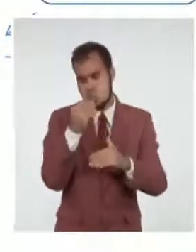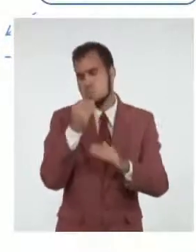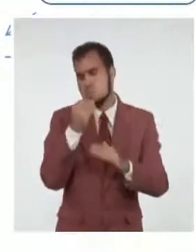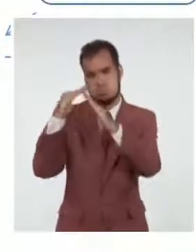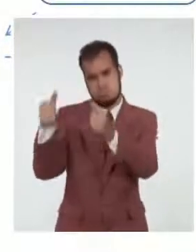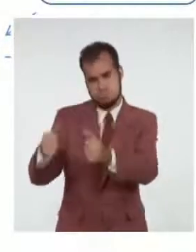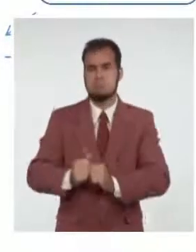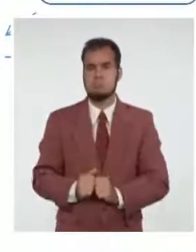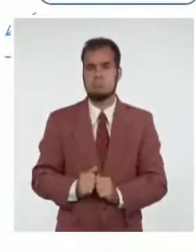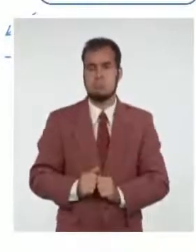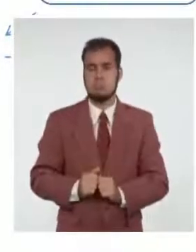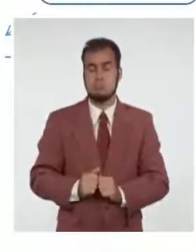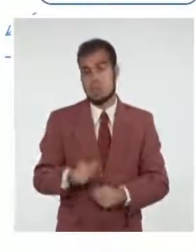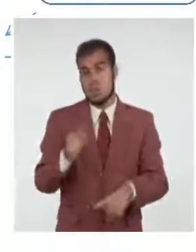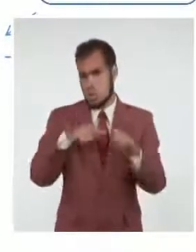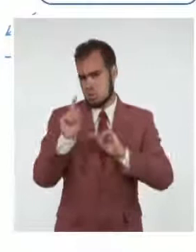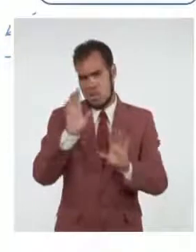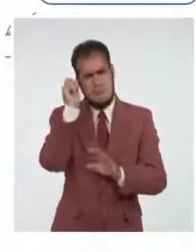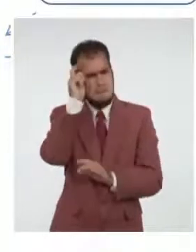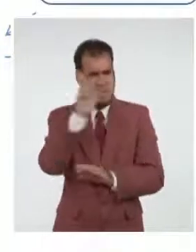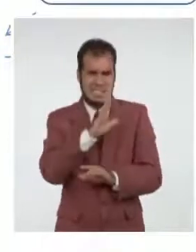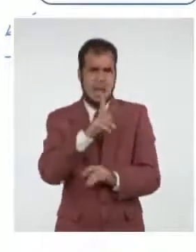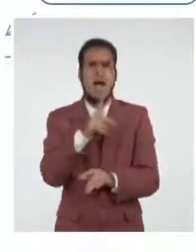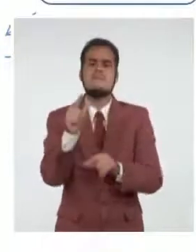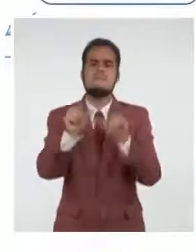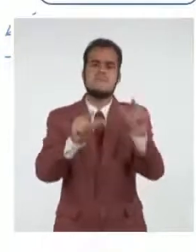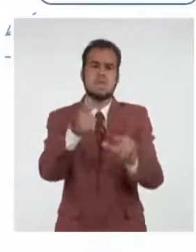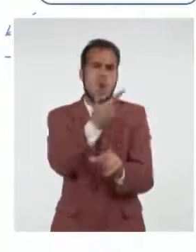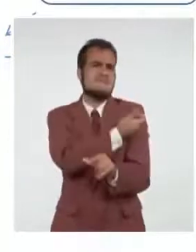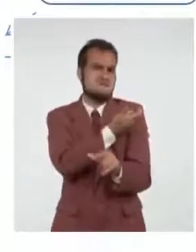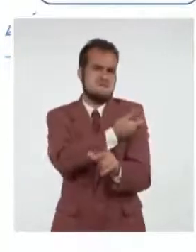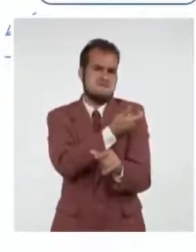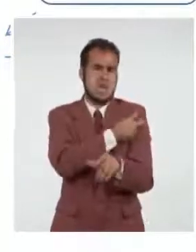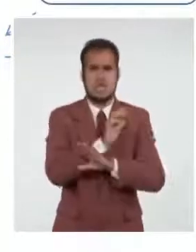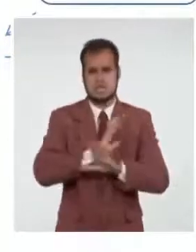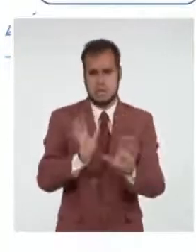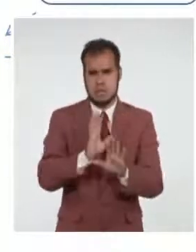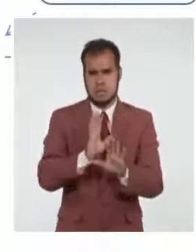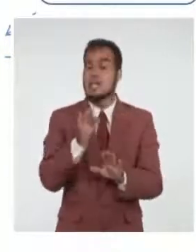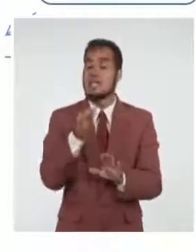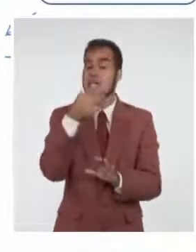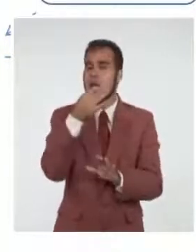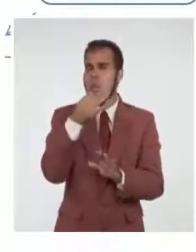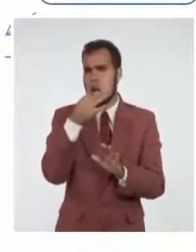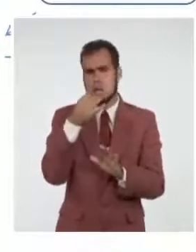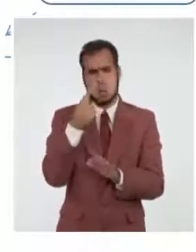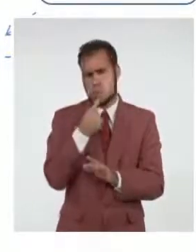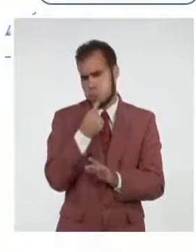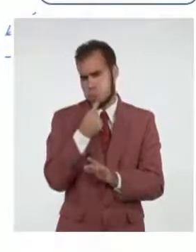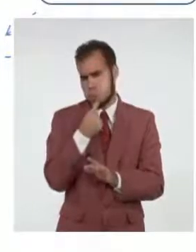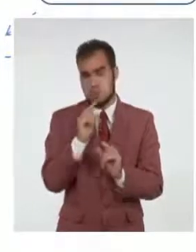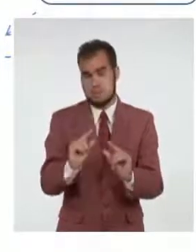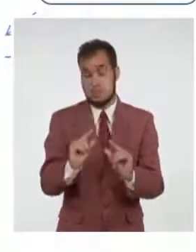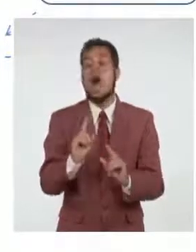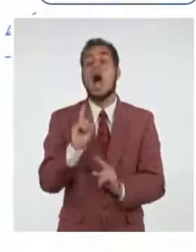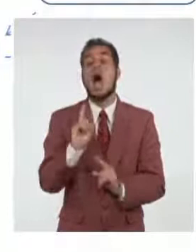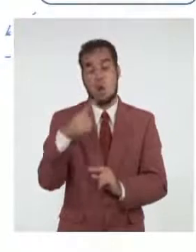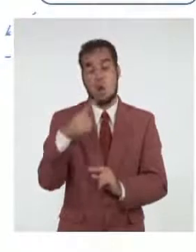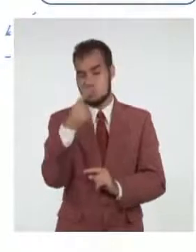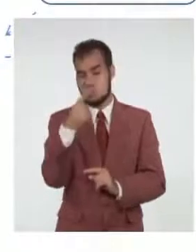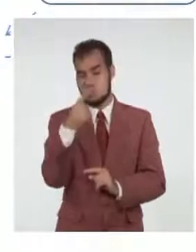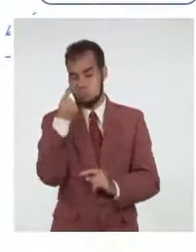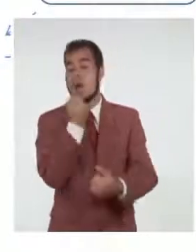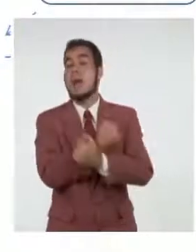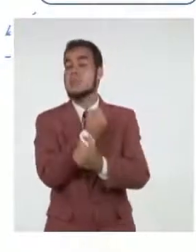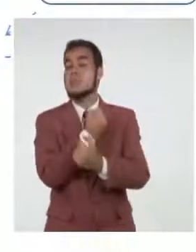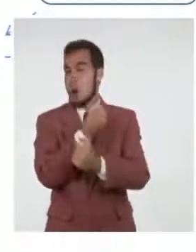tenemos las vacunas, muchas personas vacunadas, y con un tratamiento allí de base. Si usted es de mediano riesgo, de riesgo